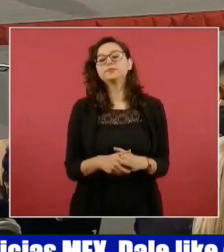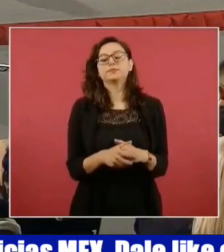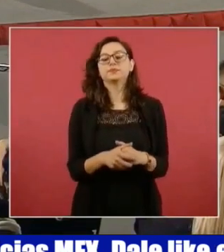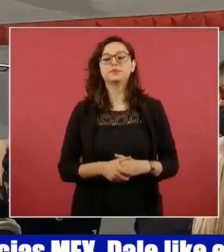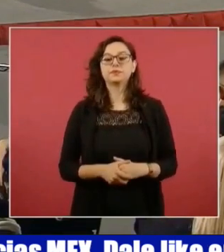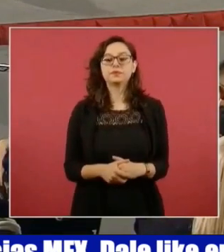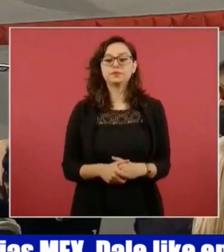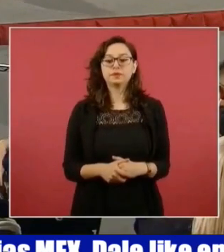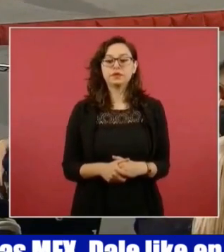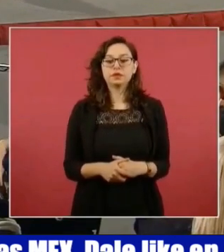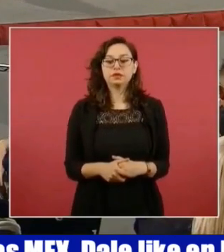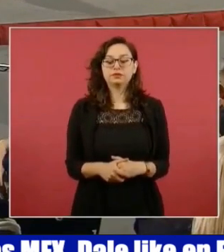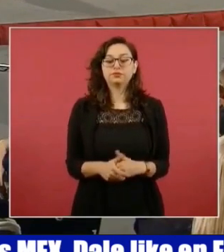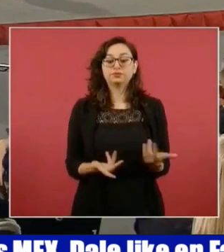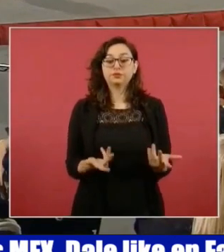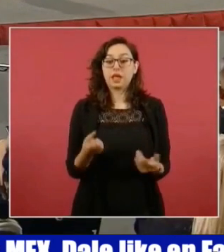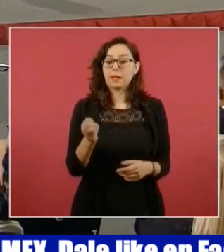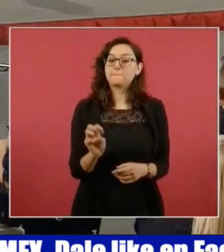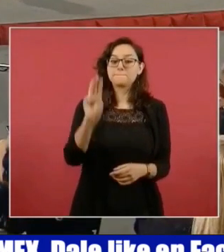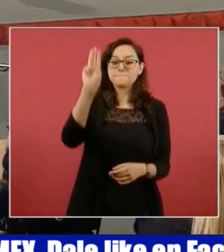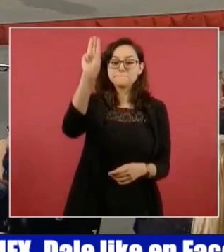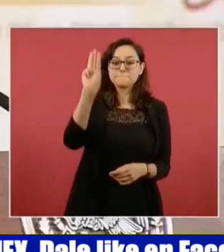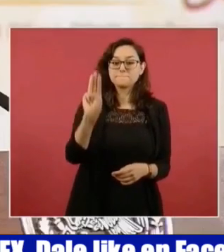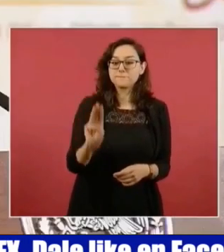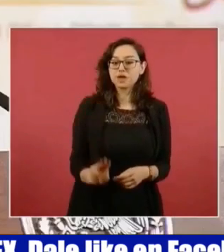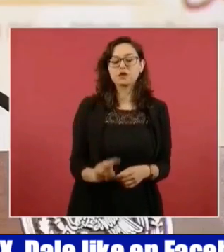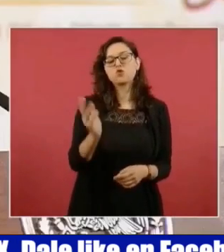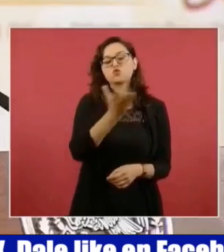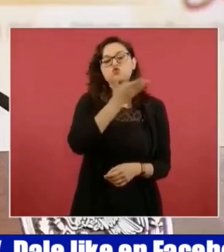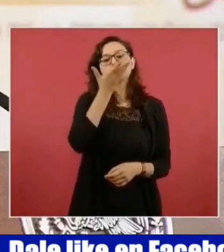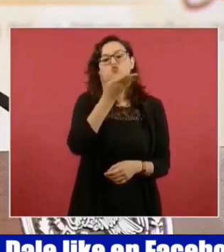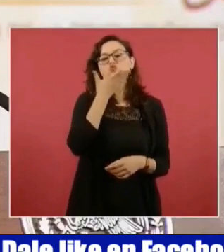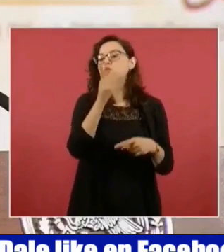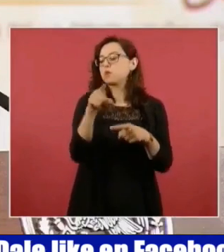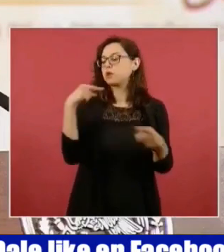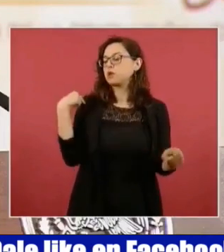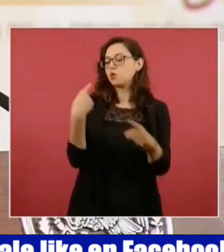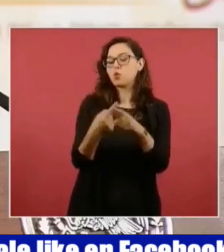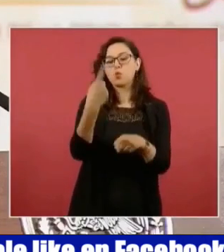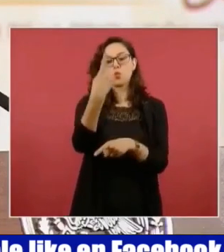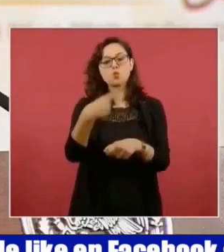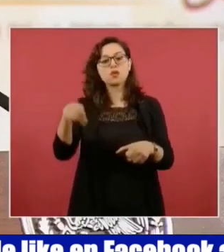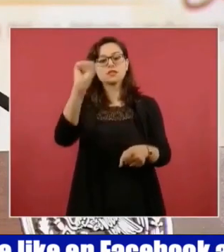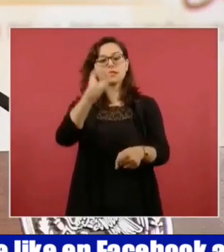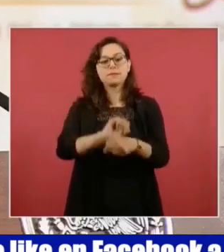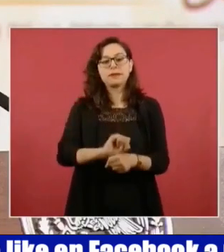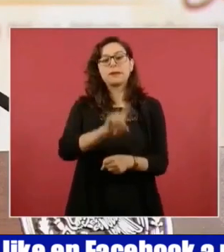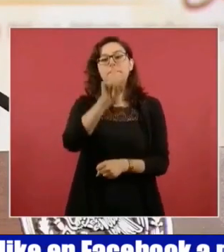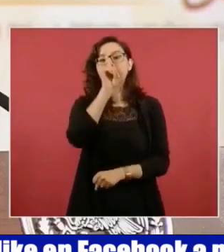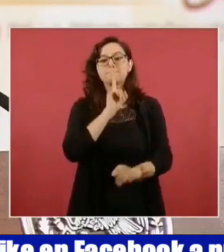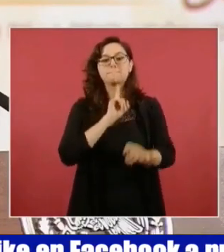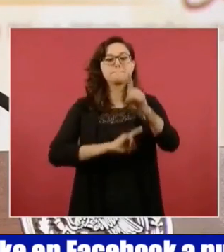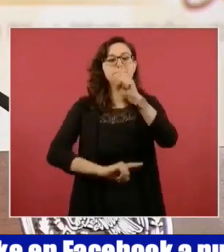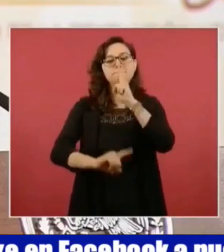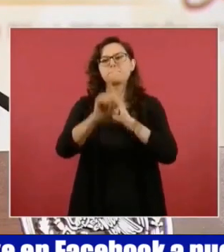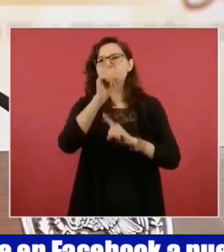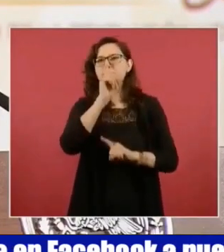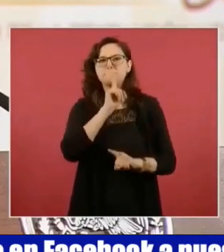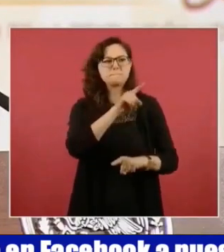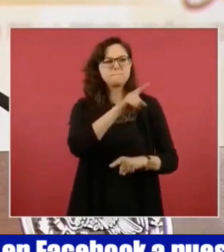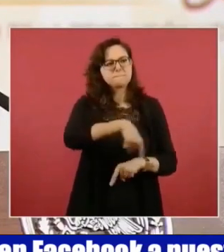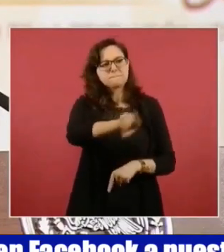cómo estuvieron las mentiras de la semana. Aclaro que es una